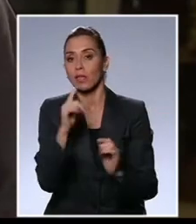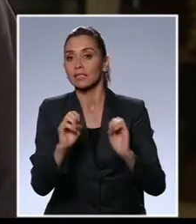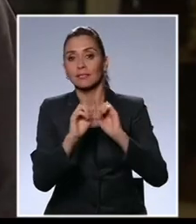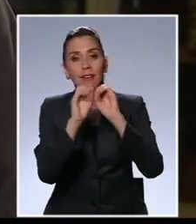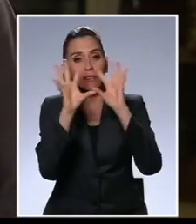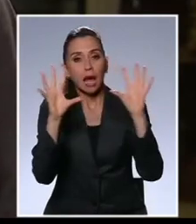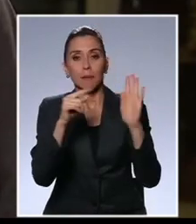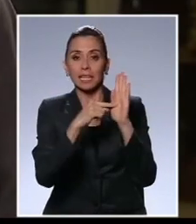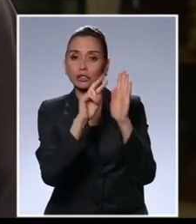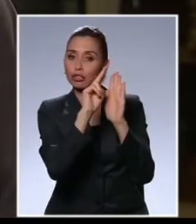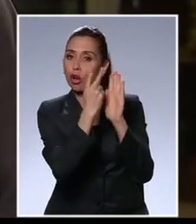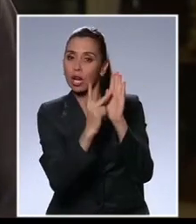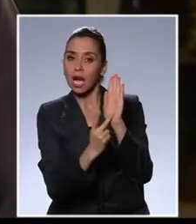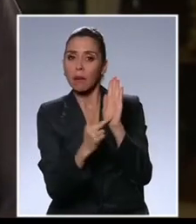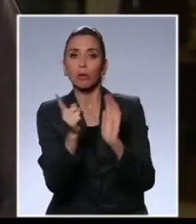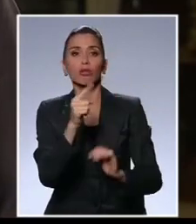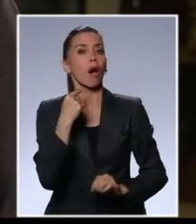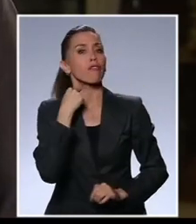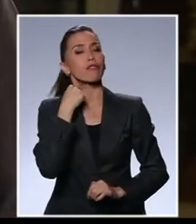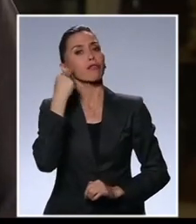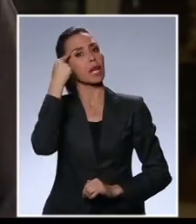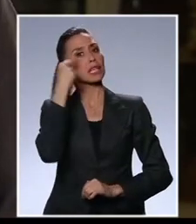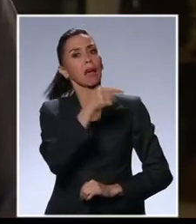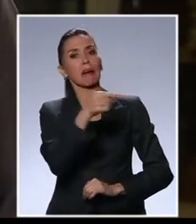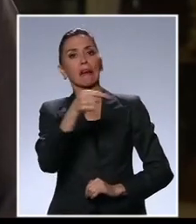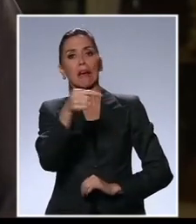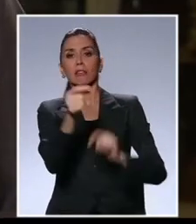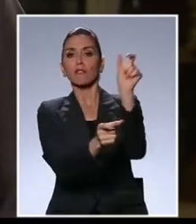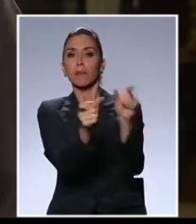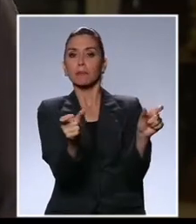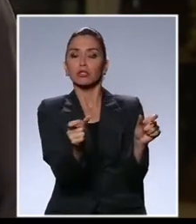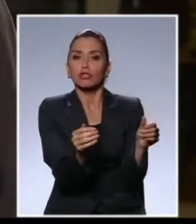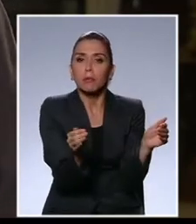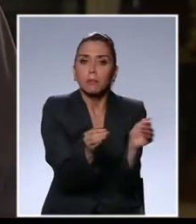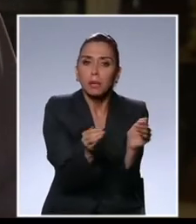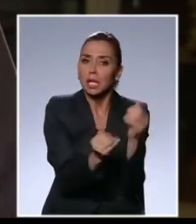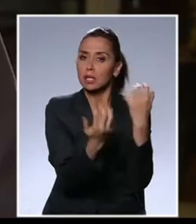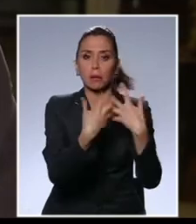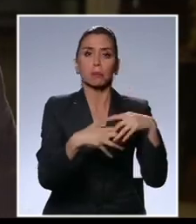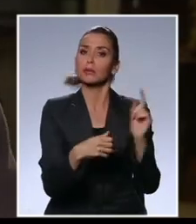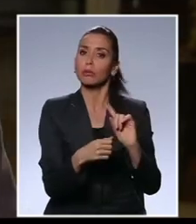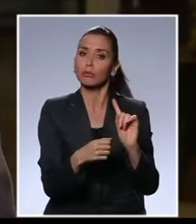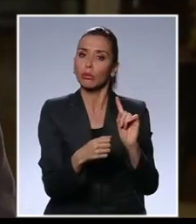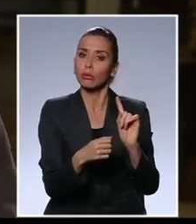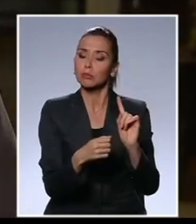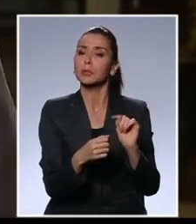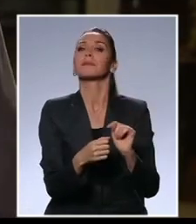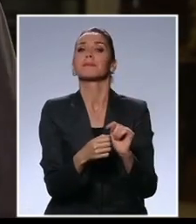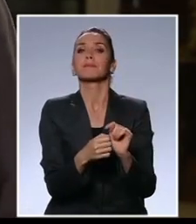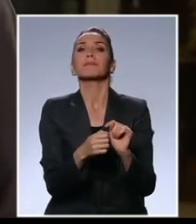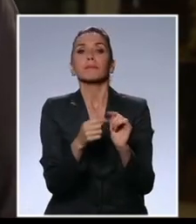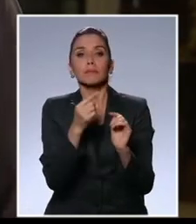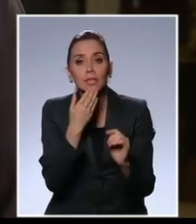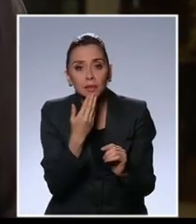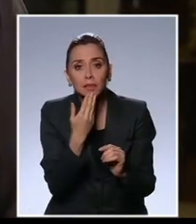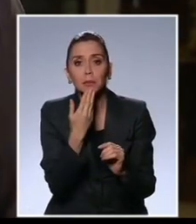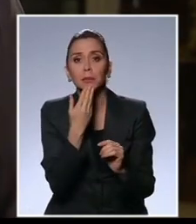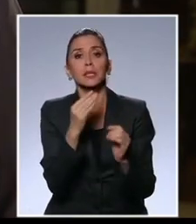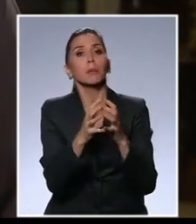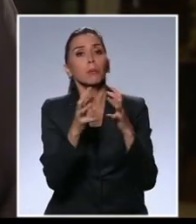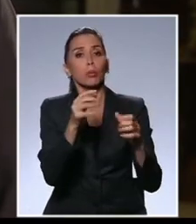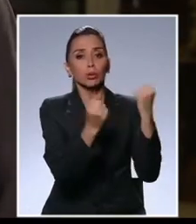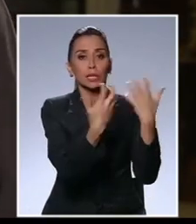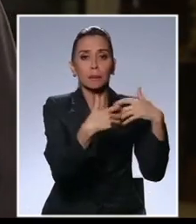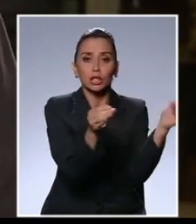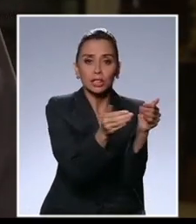que estos cambios no afectarán negativamente a las personas que tienen pequeñas empresas es más incluso muchas